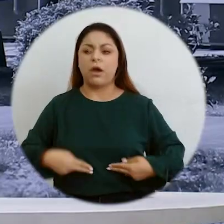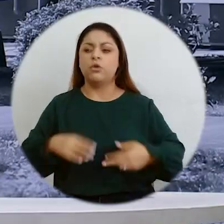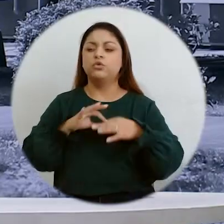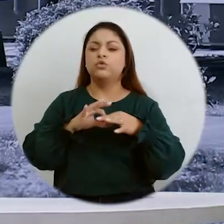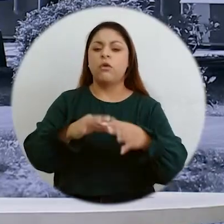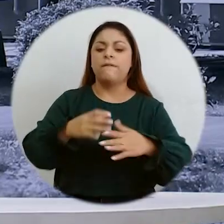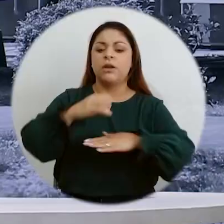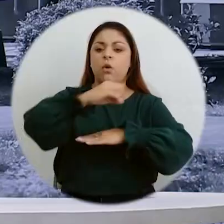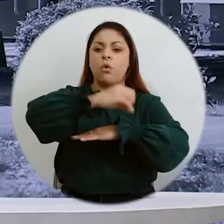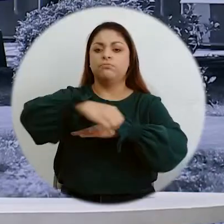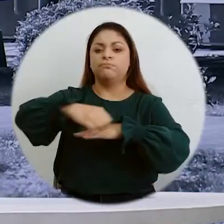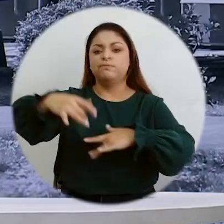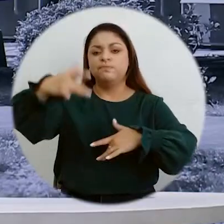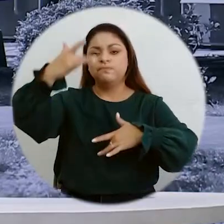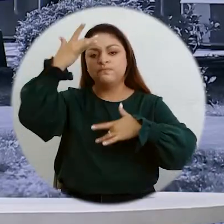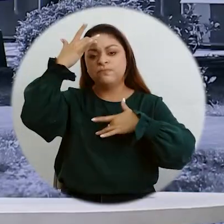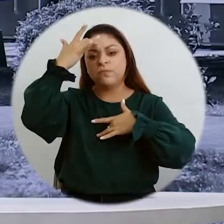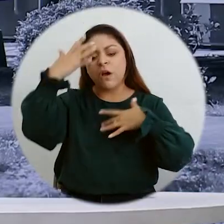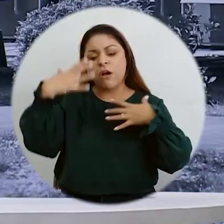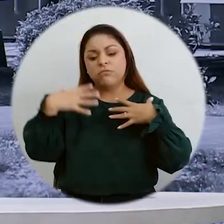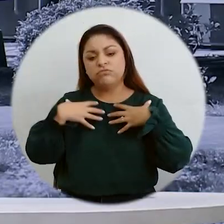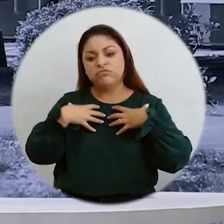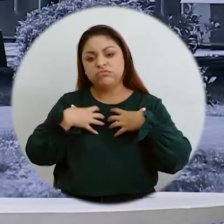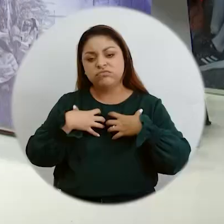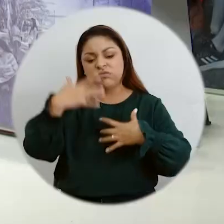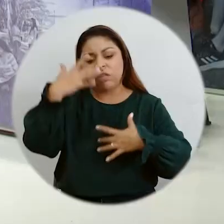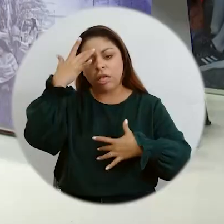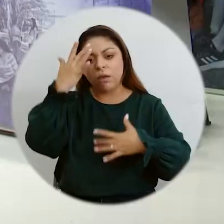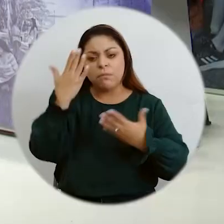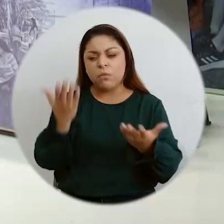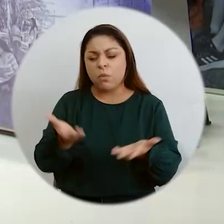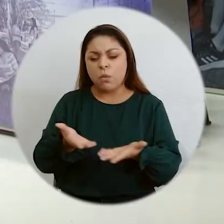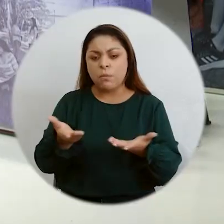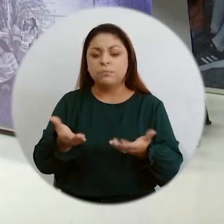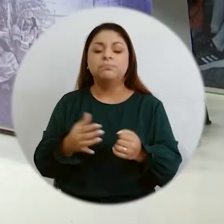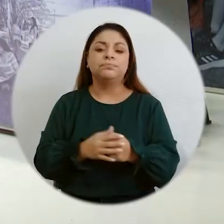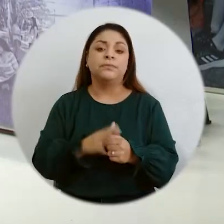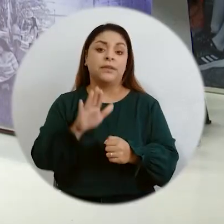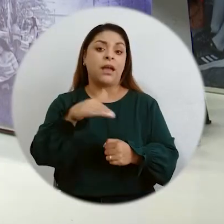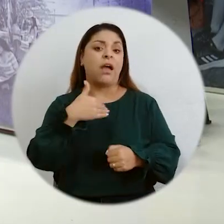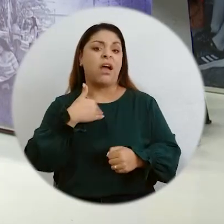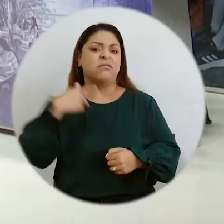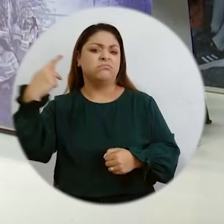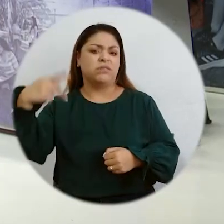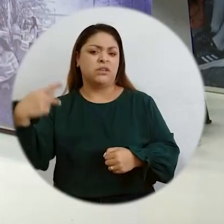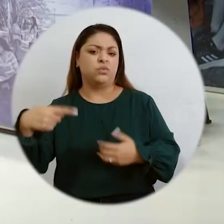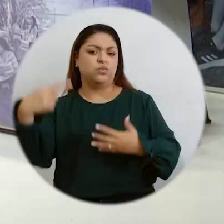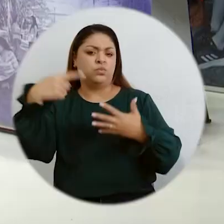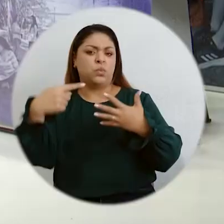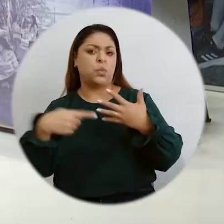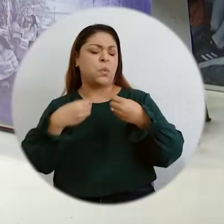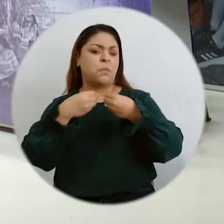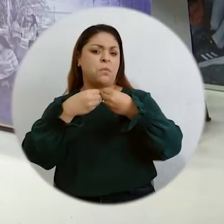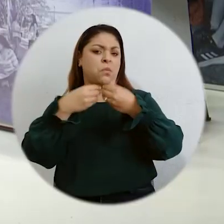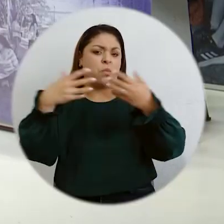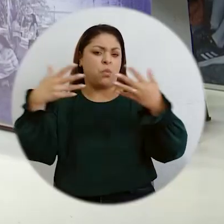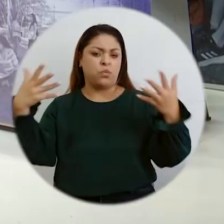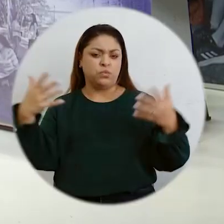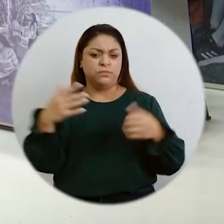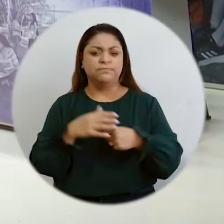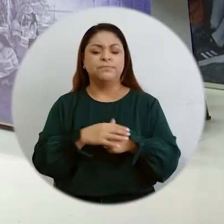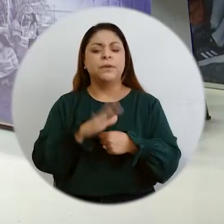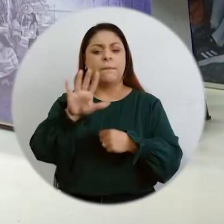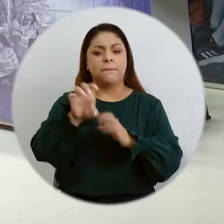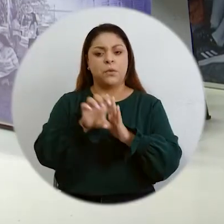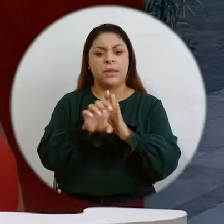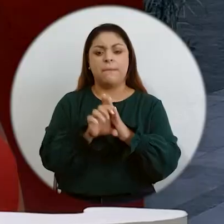océanos enfermos? Bueno, los riesgos son multidimensionales, ¿verdad? Tendría que ir desde la parte,